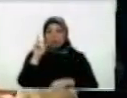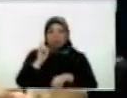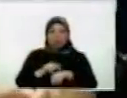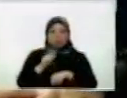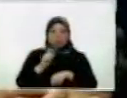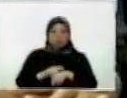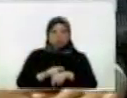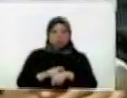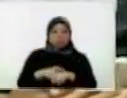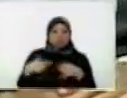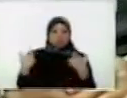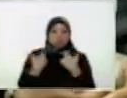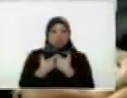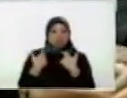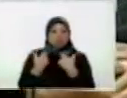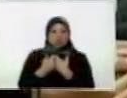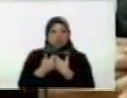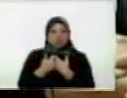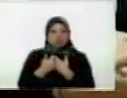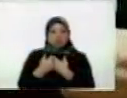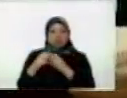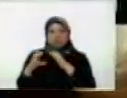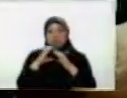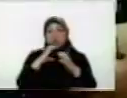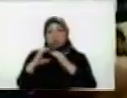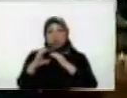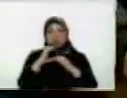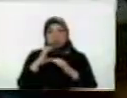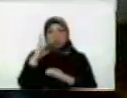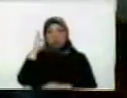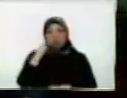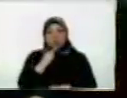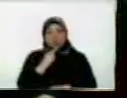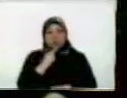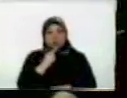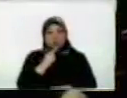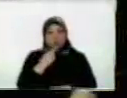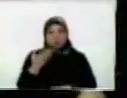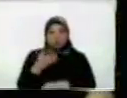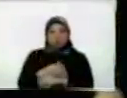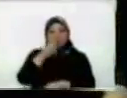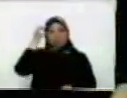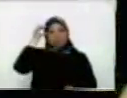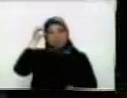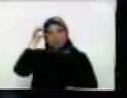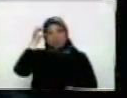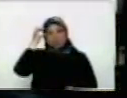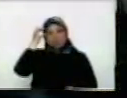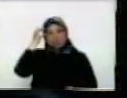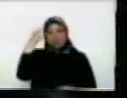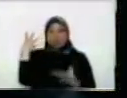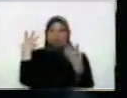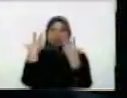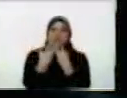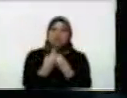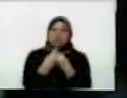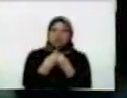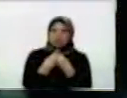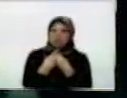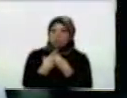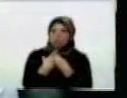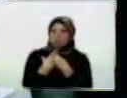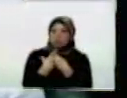desempeñaba como oficial de comunicación del Batallón Bolívar, llega un día el compañero Frank Morales,